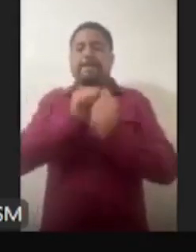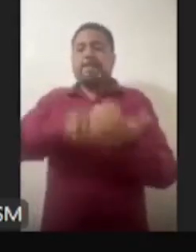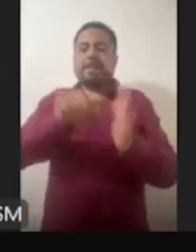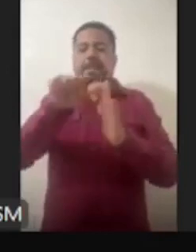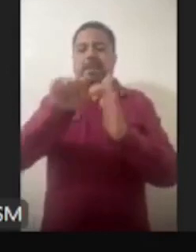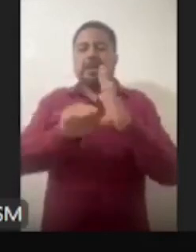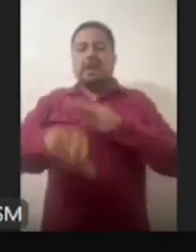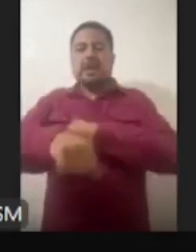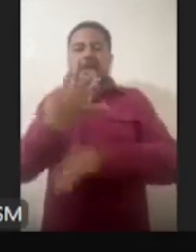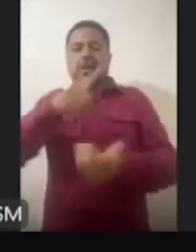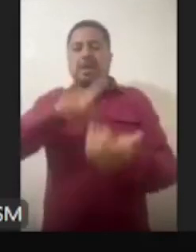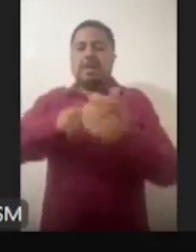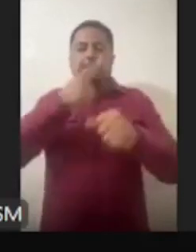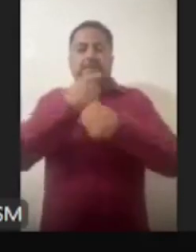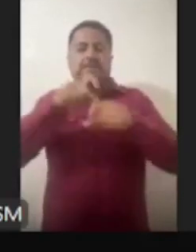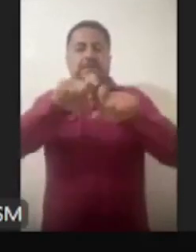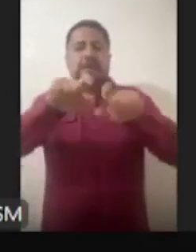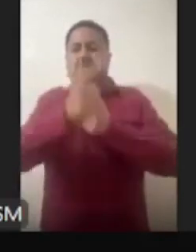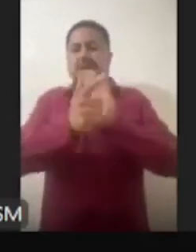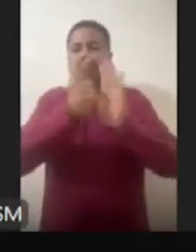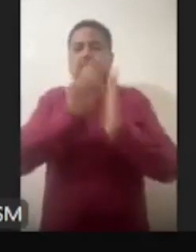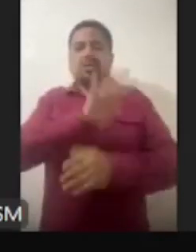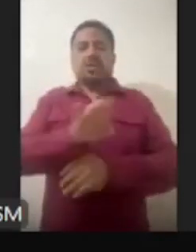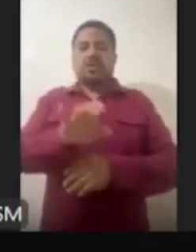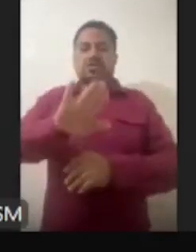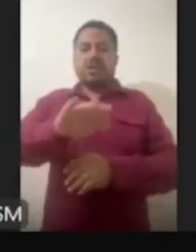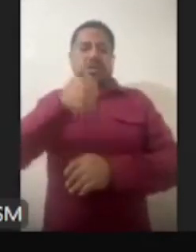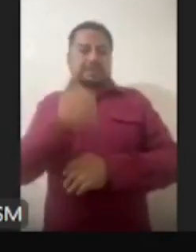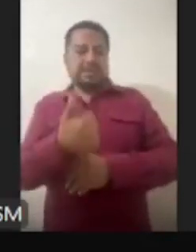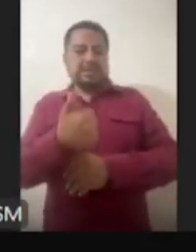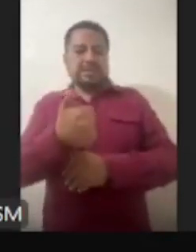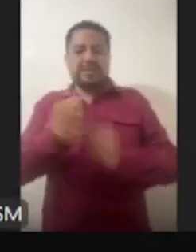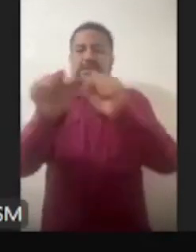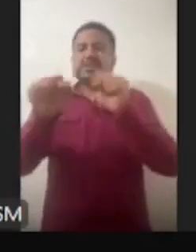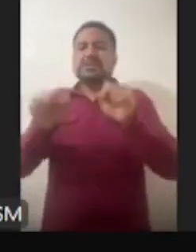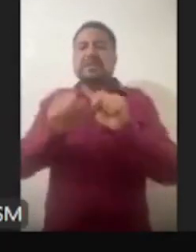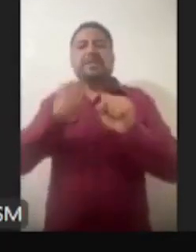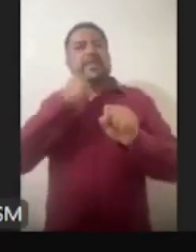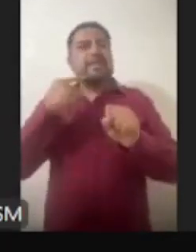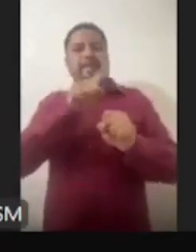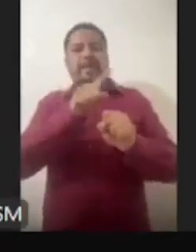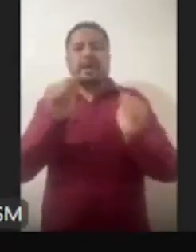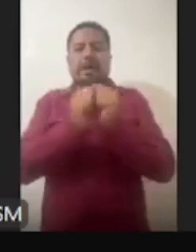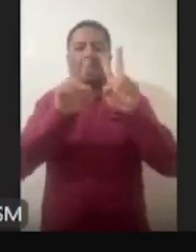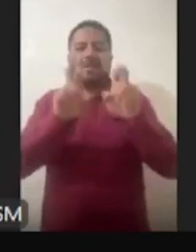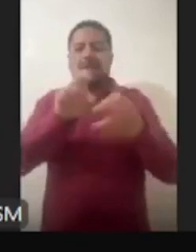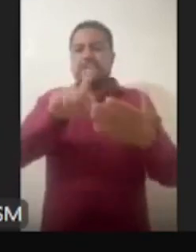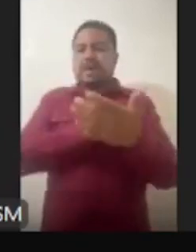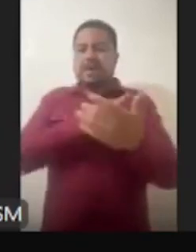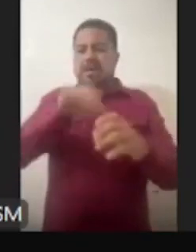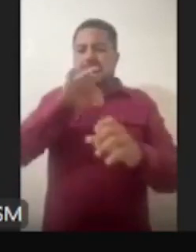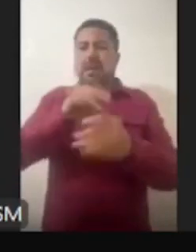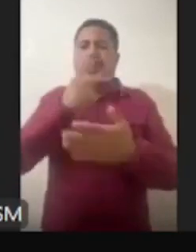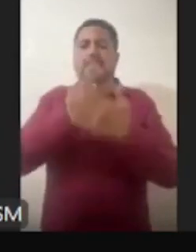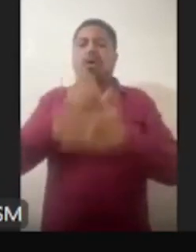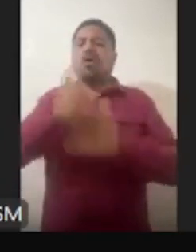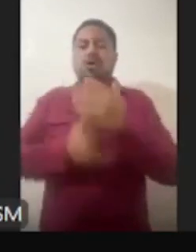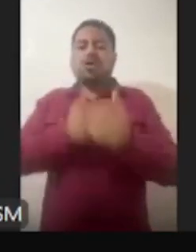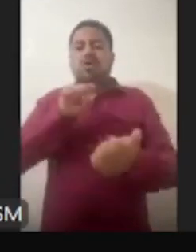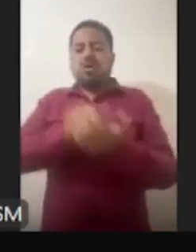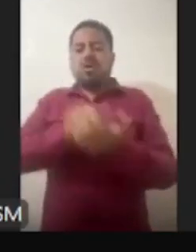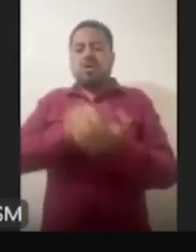primera de la Ley número 456 del Sistema de Medios de Impugnación en materia electoral. El proyecto de resolución concluye con el siguiente